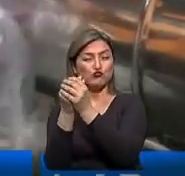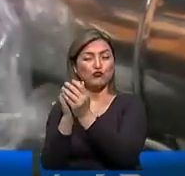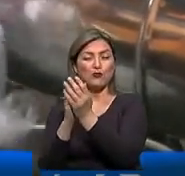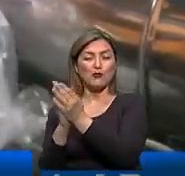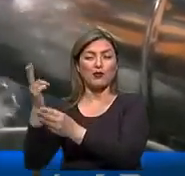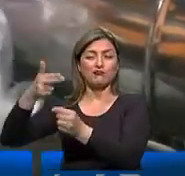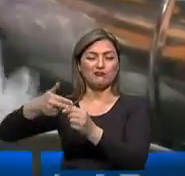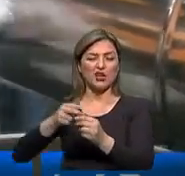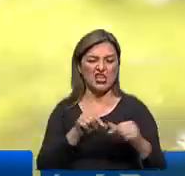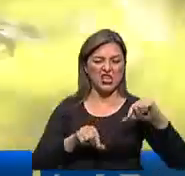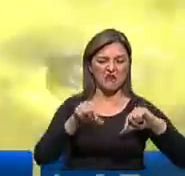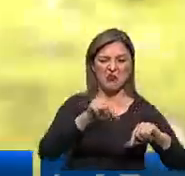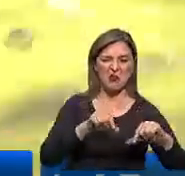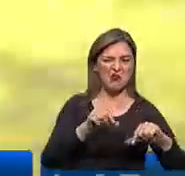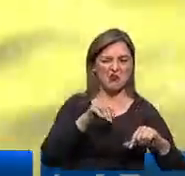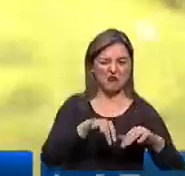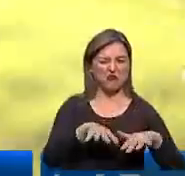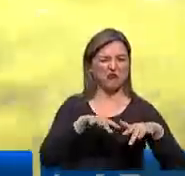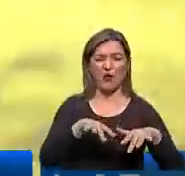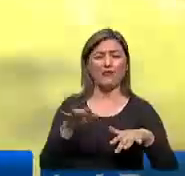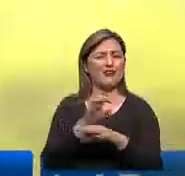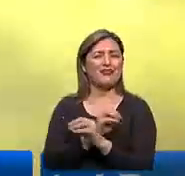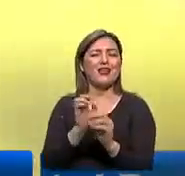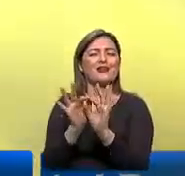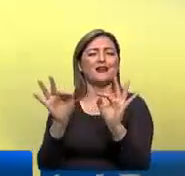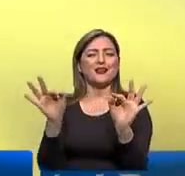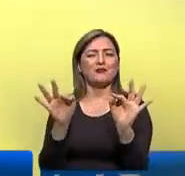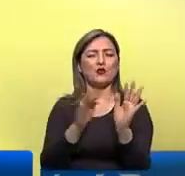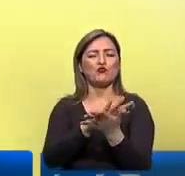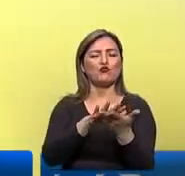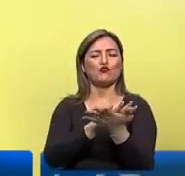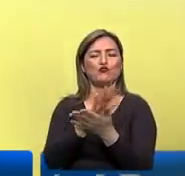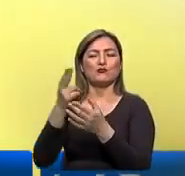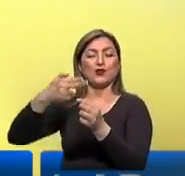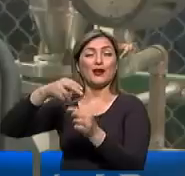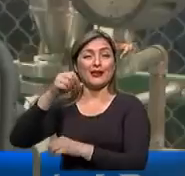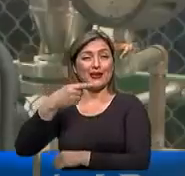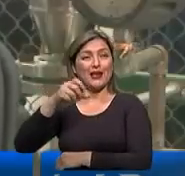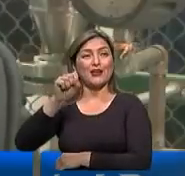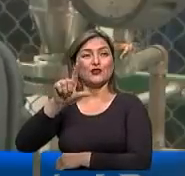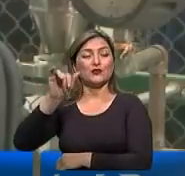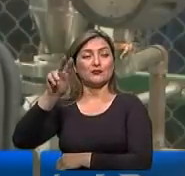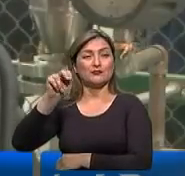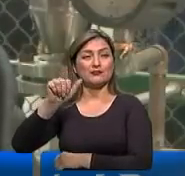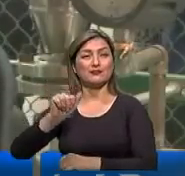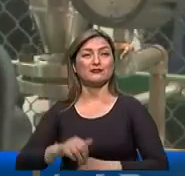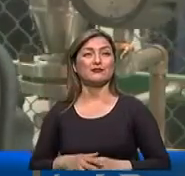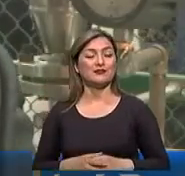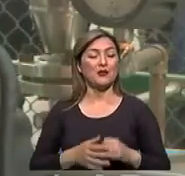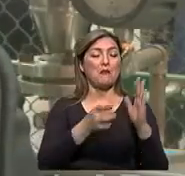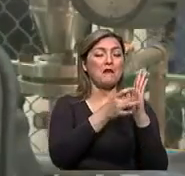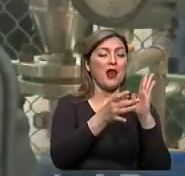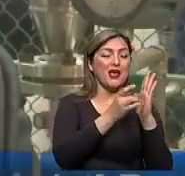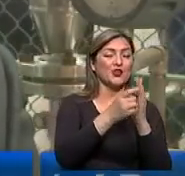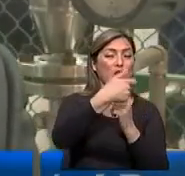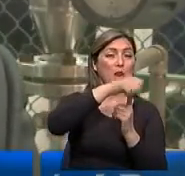intervención de químicos o disolventes, desechos de todo tipo de plástico en gasolina. El plástico de las bananeras, el